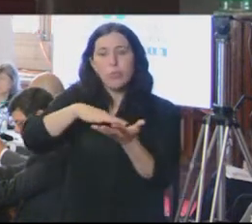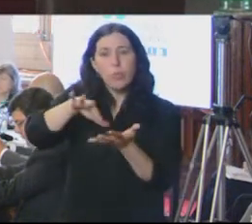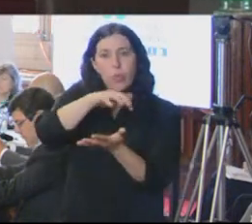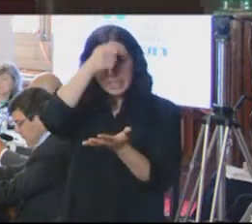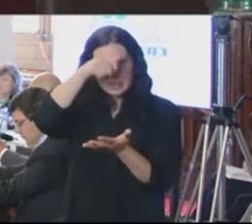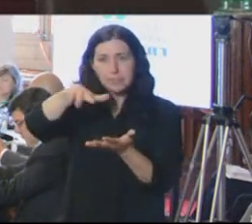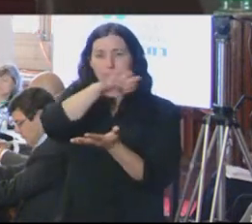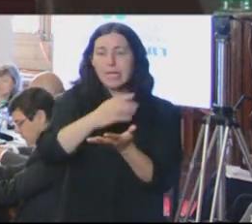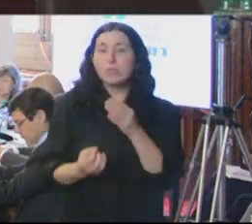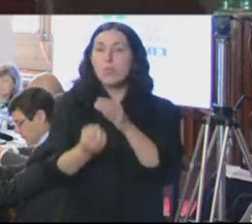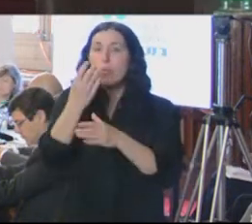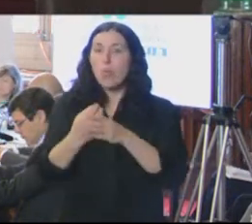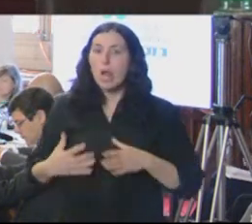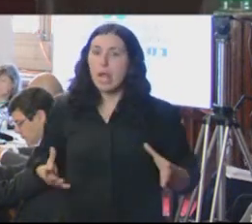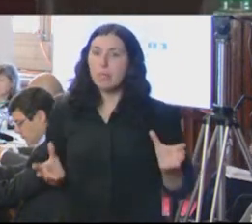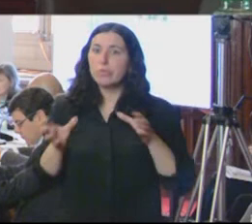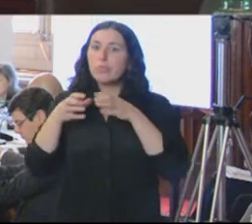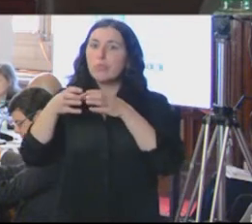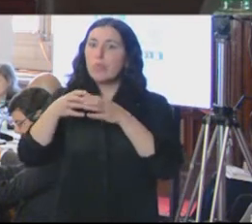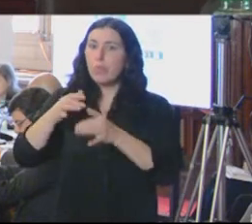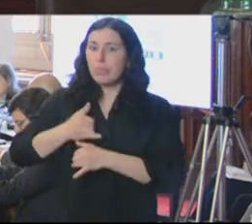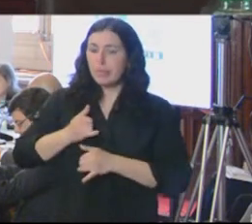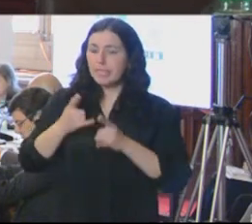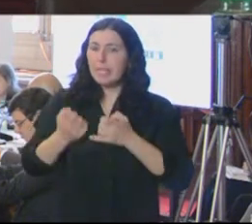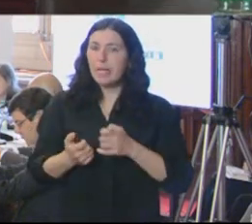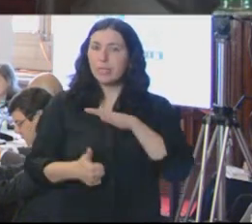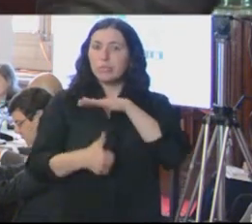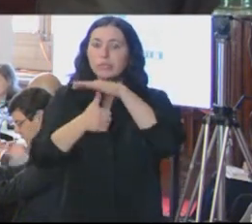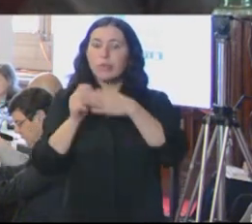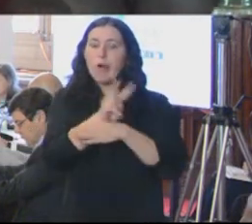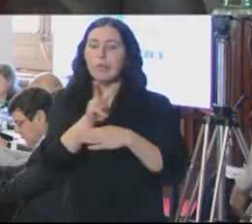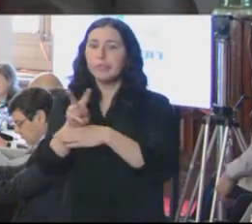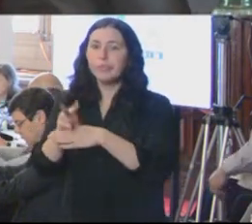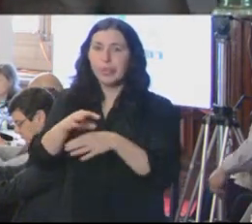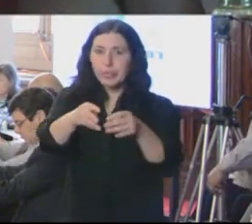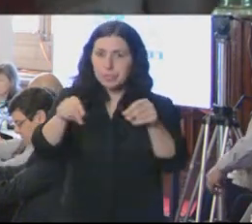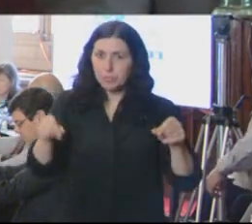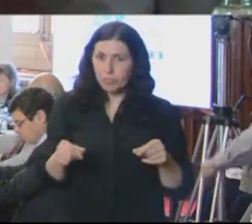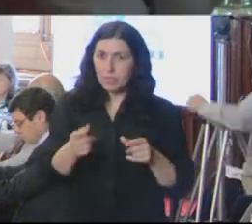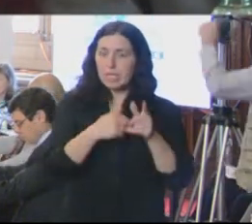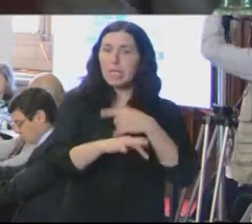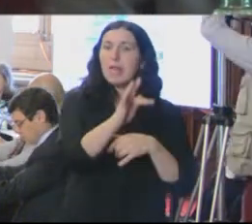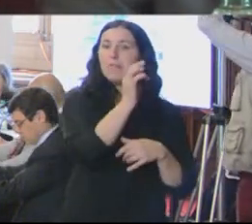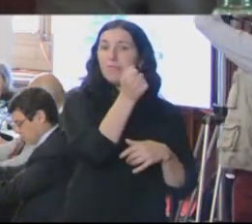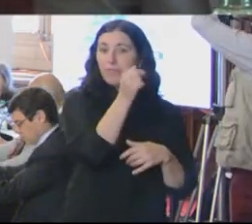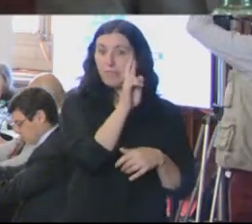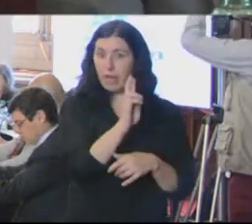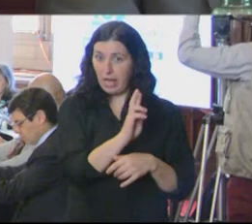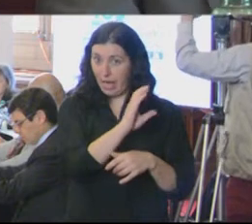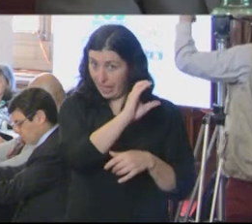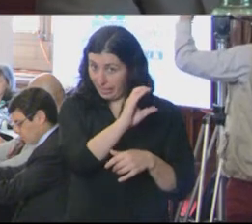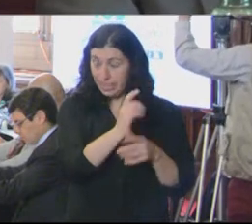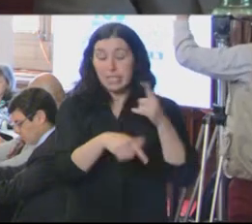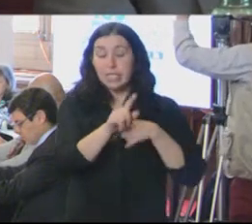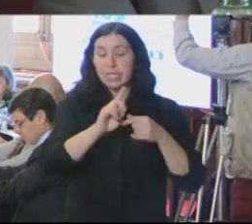a estas zonas ingresaron nuevos grupos armados buscando el control territorial. Asimismo, las FARC en su proceso de reincorporación a la vida